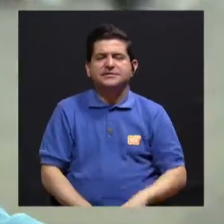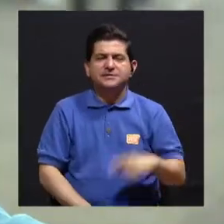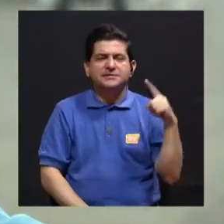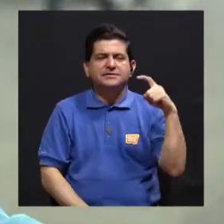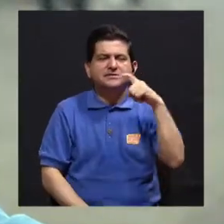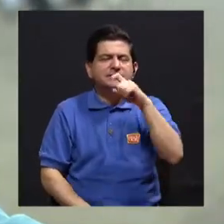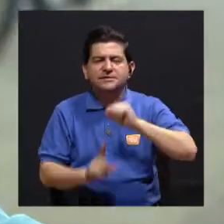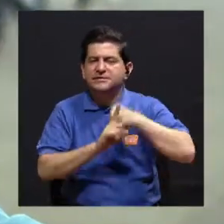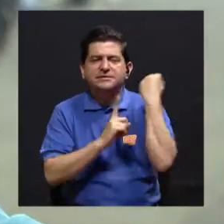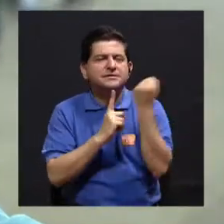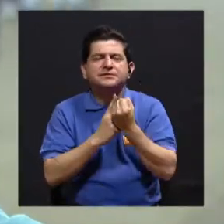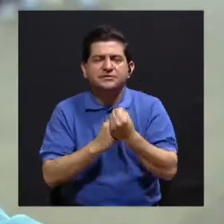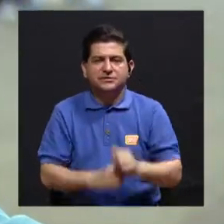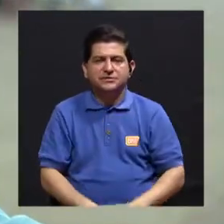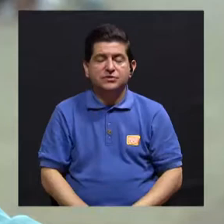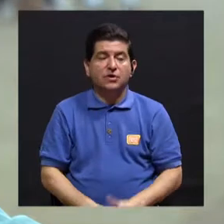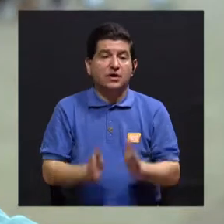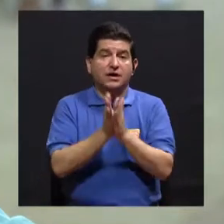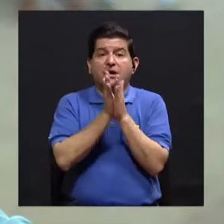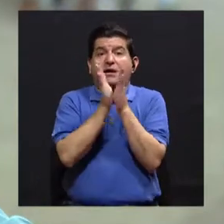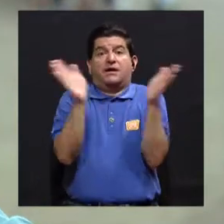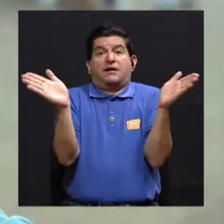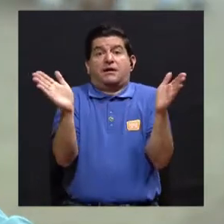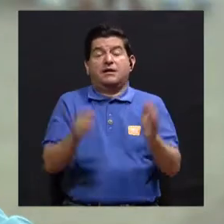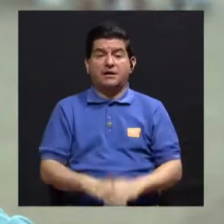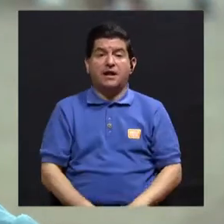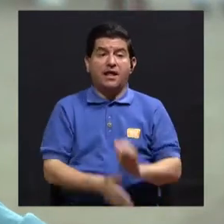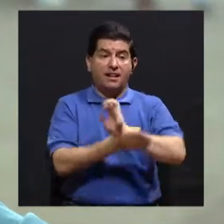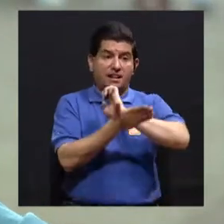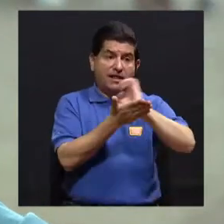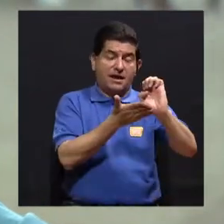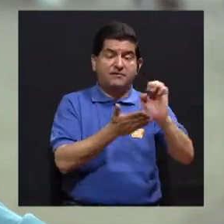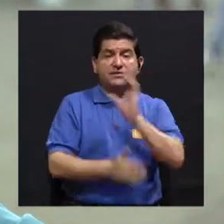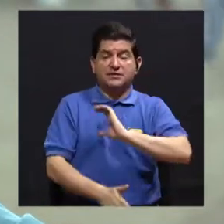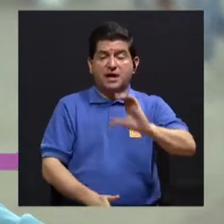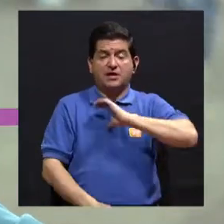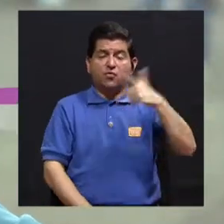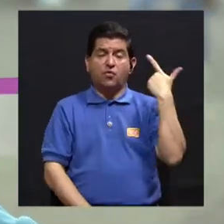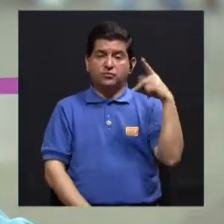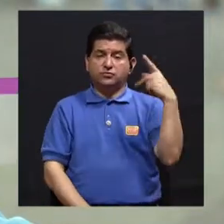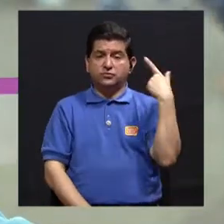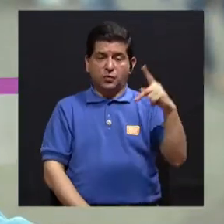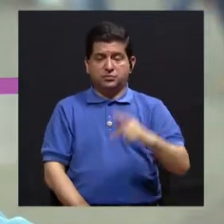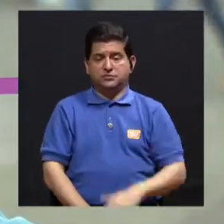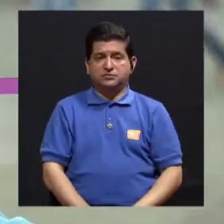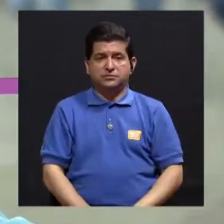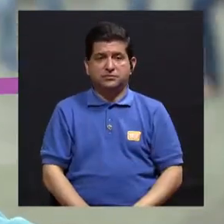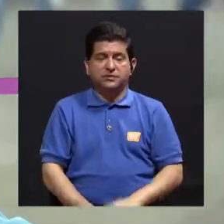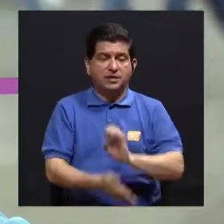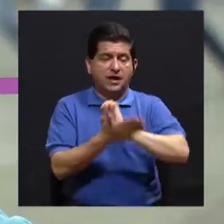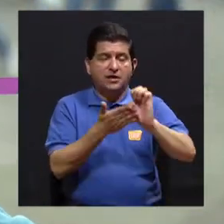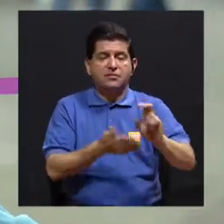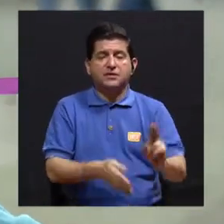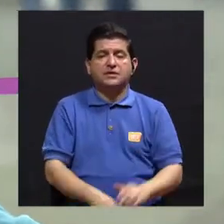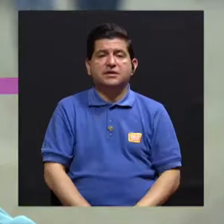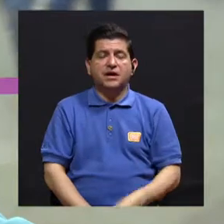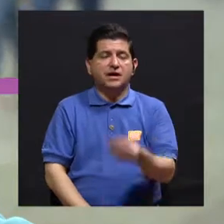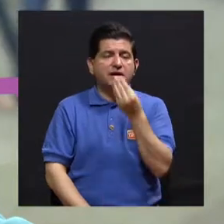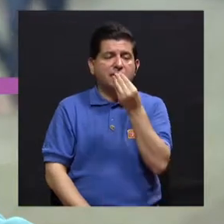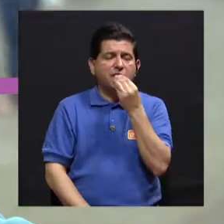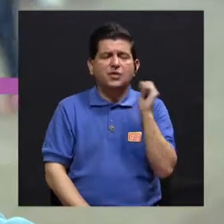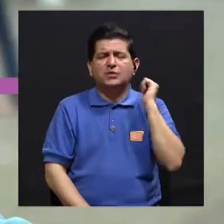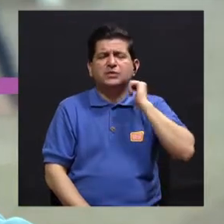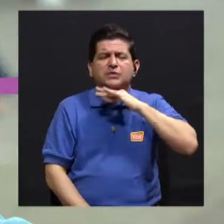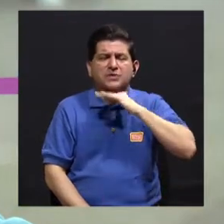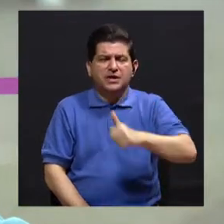esta condición? Claro, de manera general, pues hay que evitar esas conductas de riesgo, ¿verdad? Uh-huh. Entonces, evitar consumir alimentos